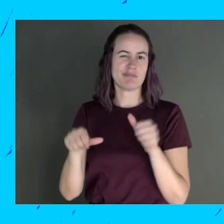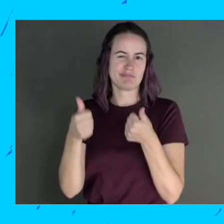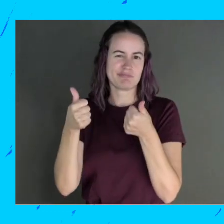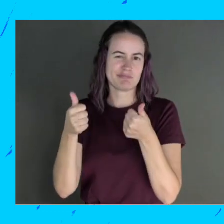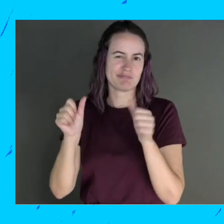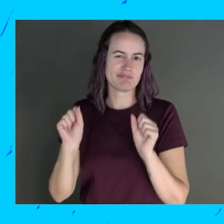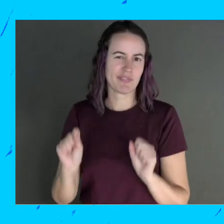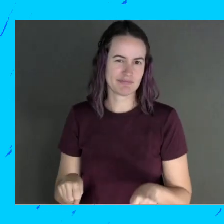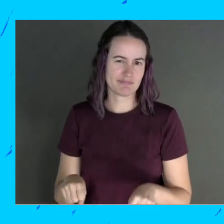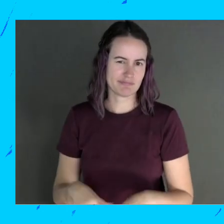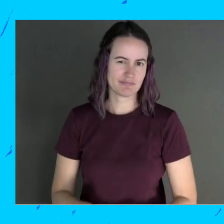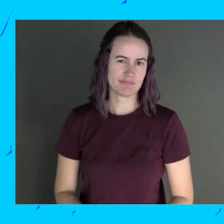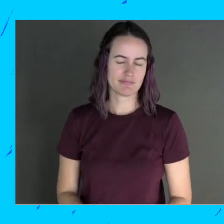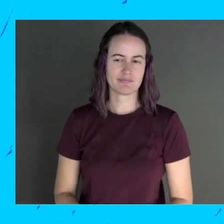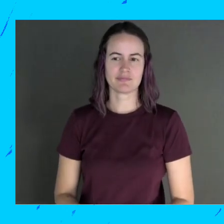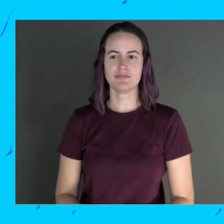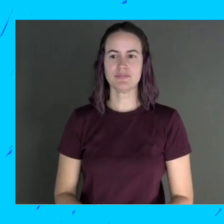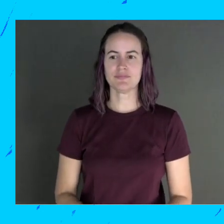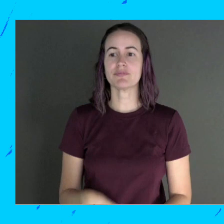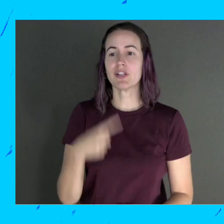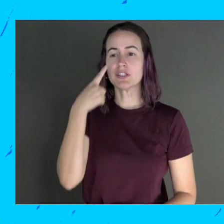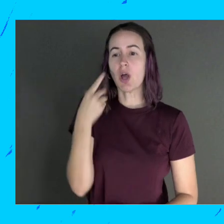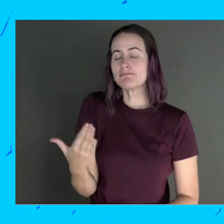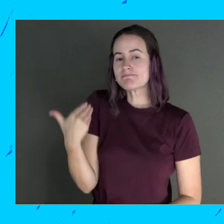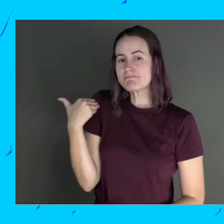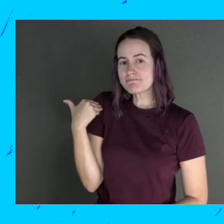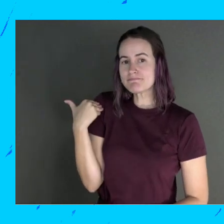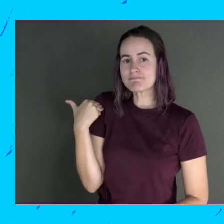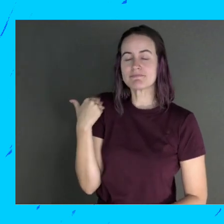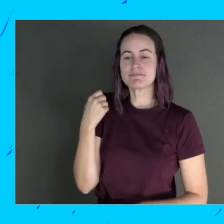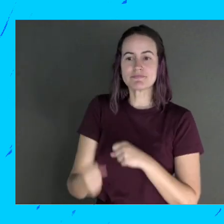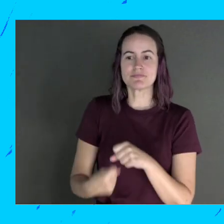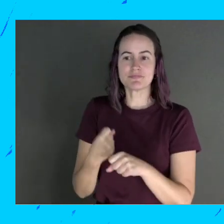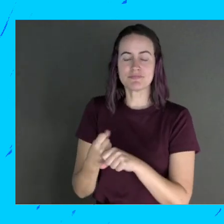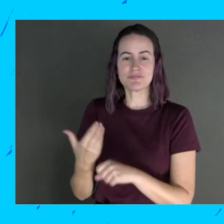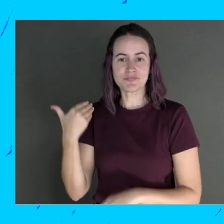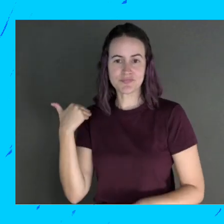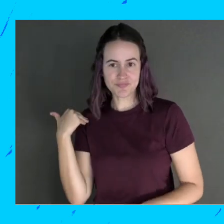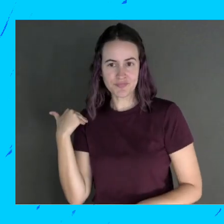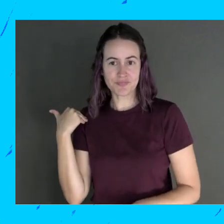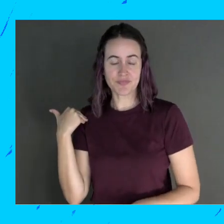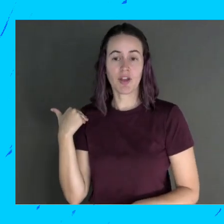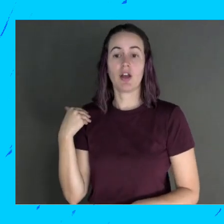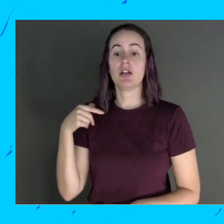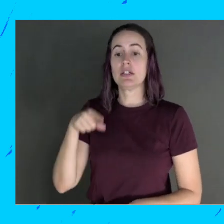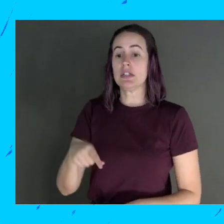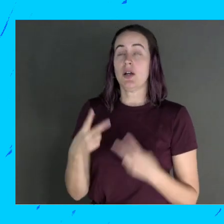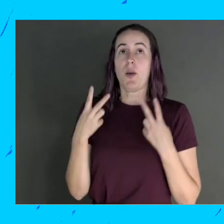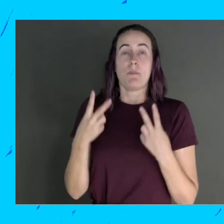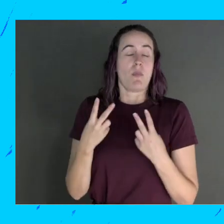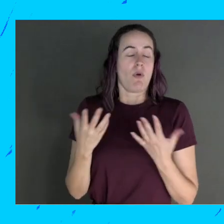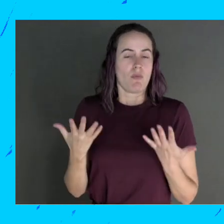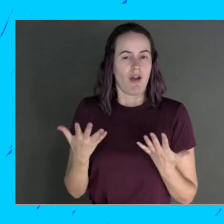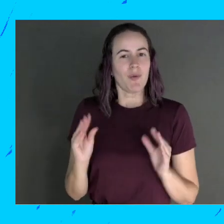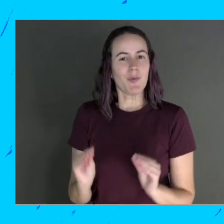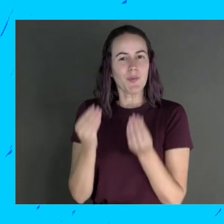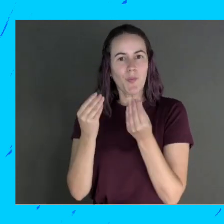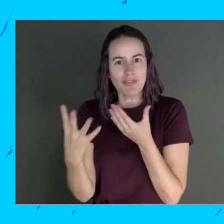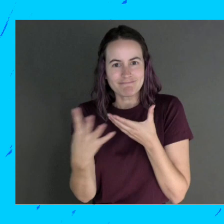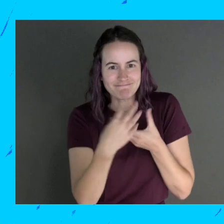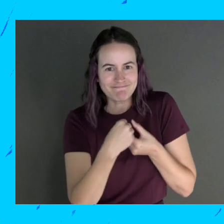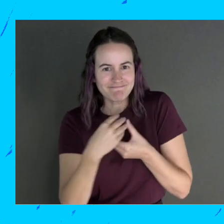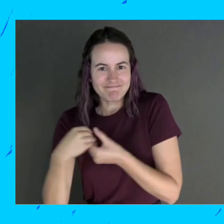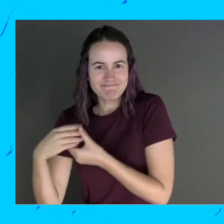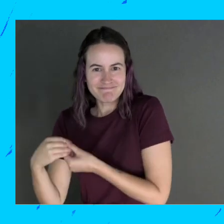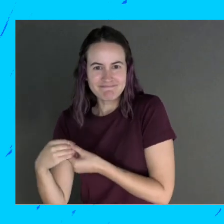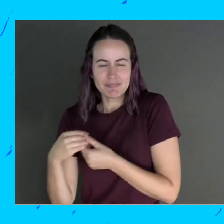alumnos sanos aprenden mejor. Eso es muy importante. Una cosa que vimos ayer en la cumbre de transformación de